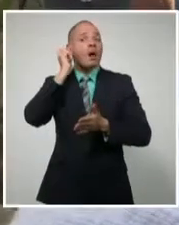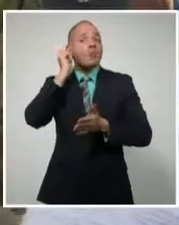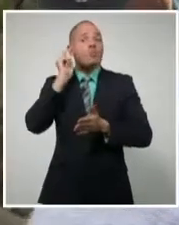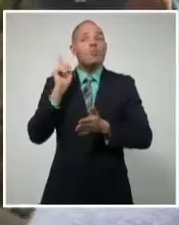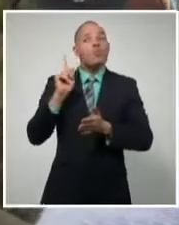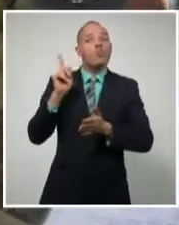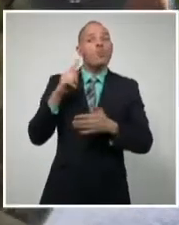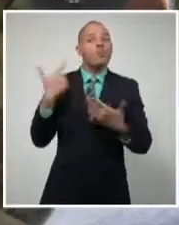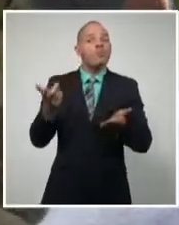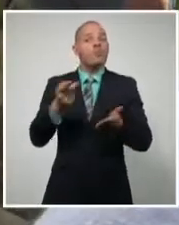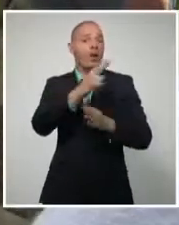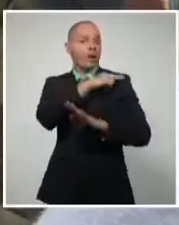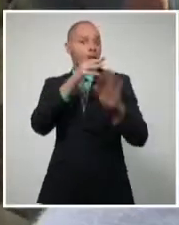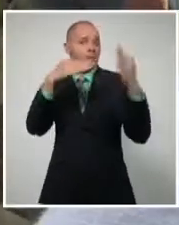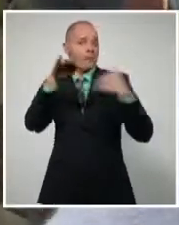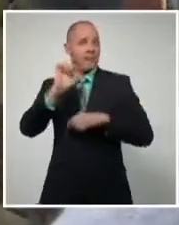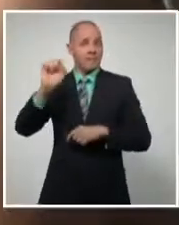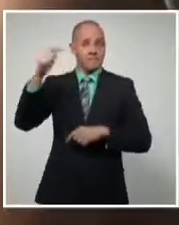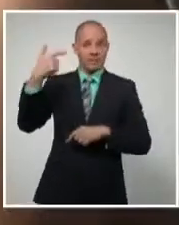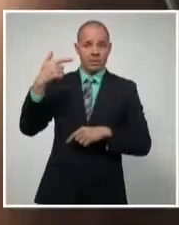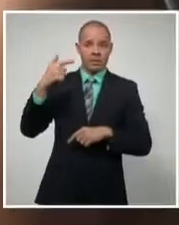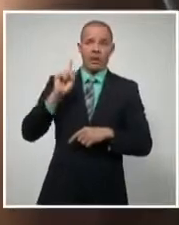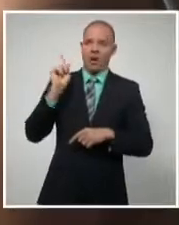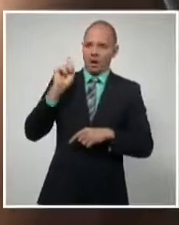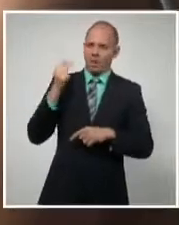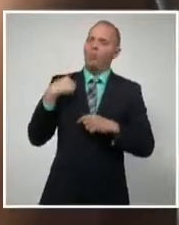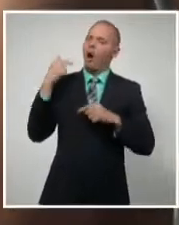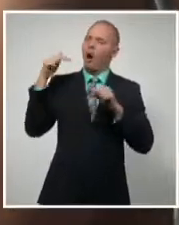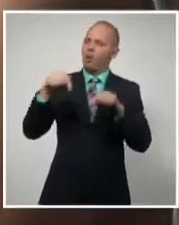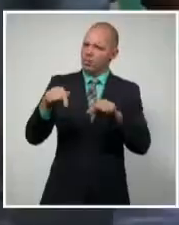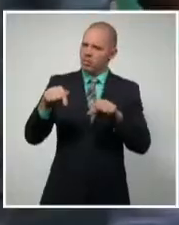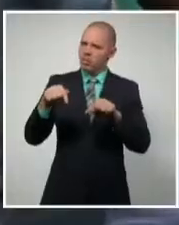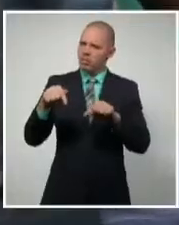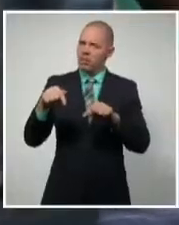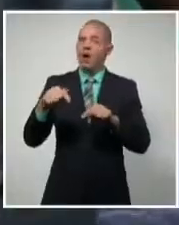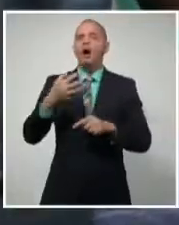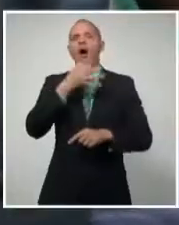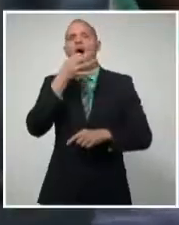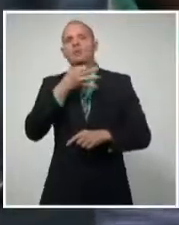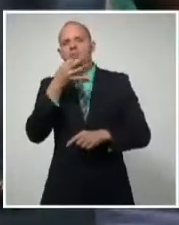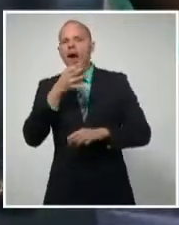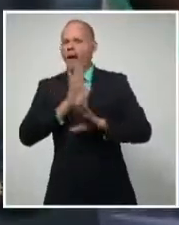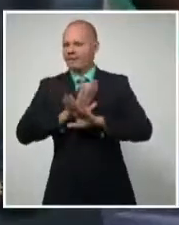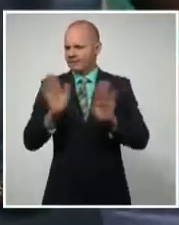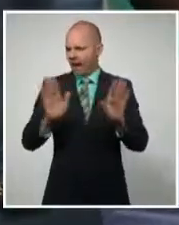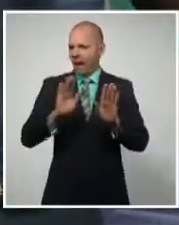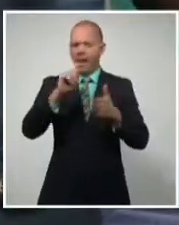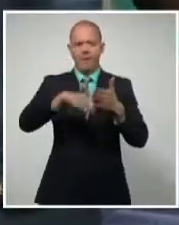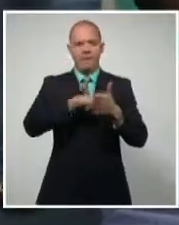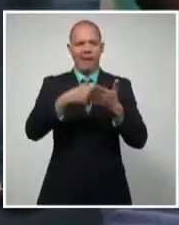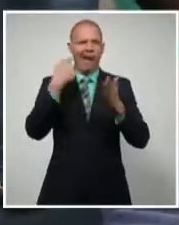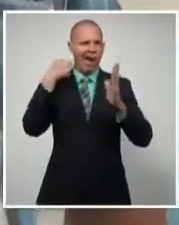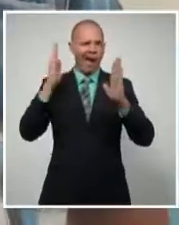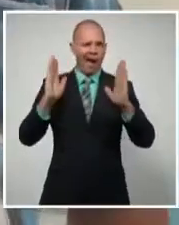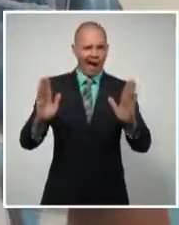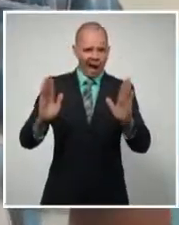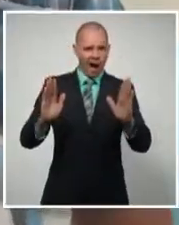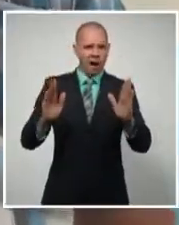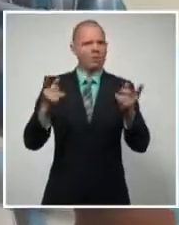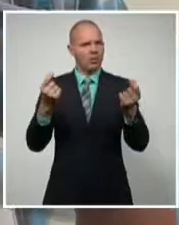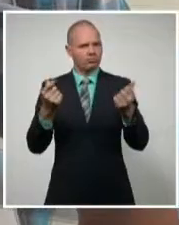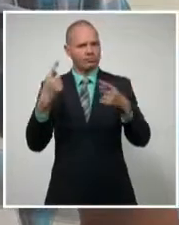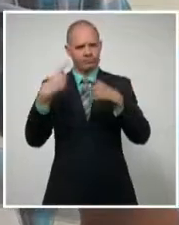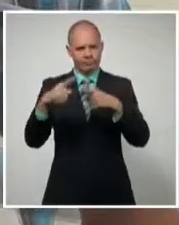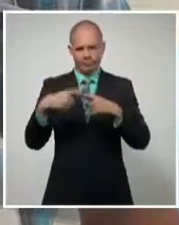de la República, Inés María Chapman, destacó cómo a partir del ajuste del plan de la economía del año 2020 por